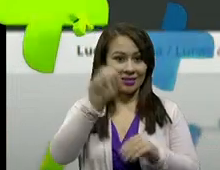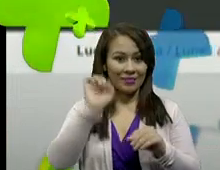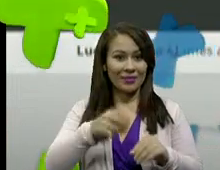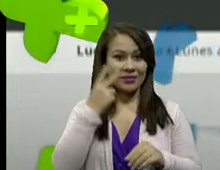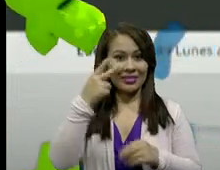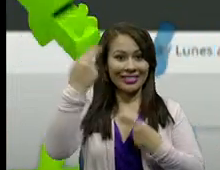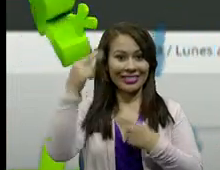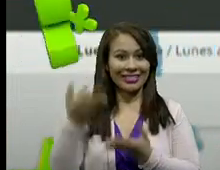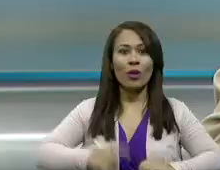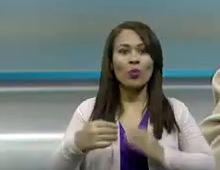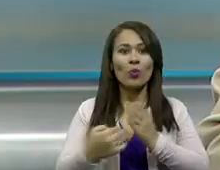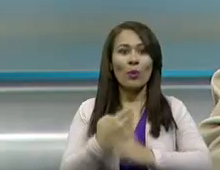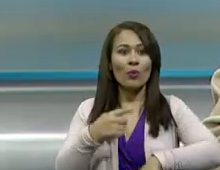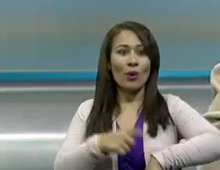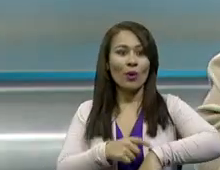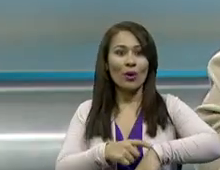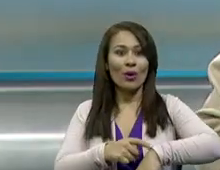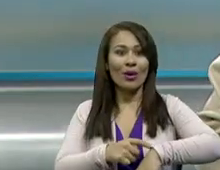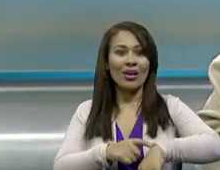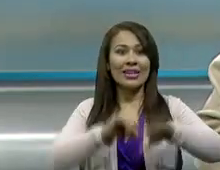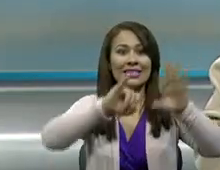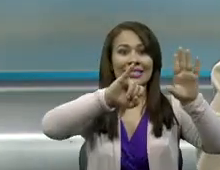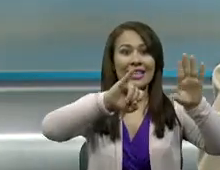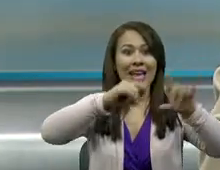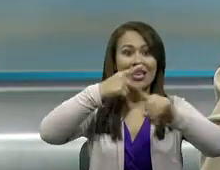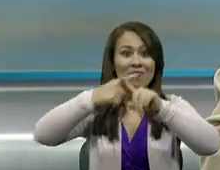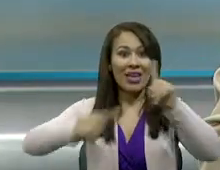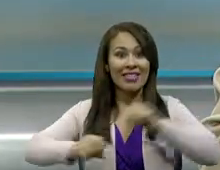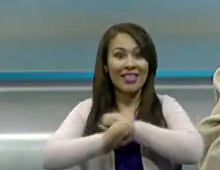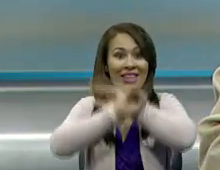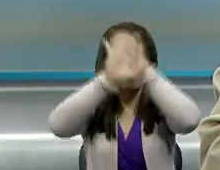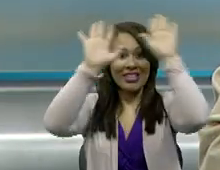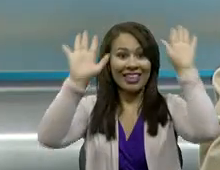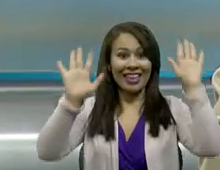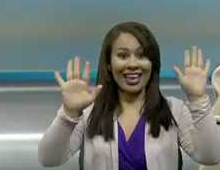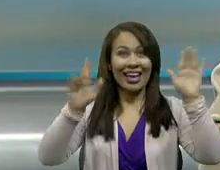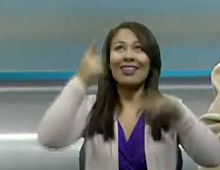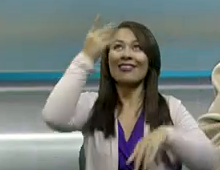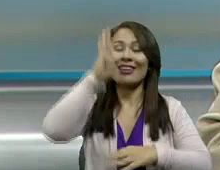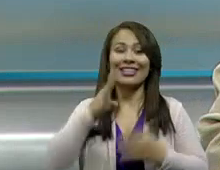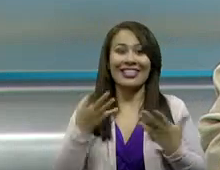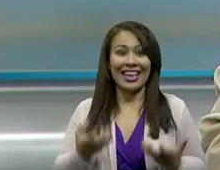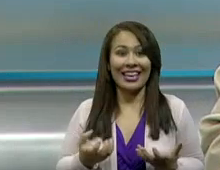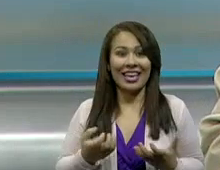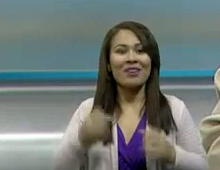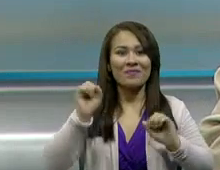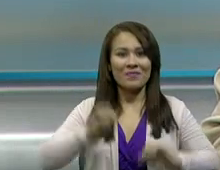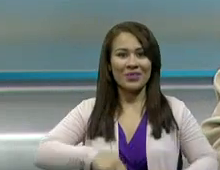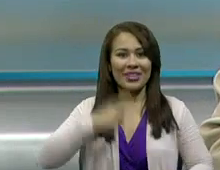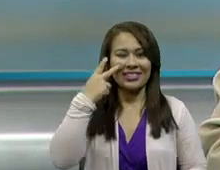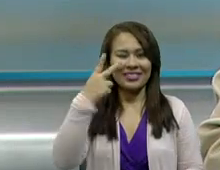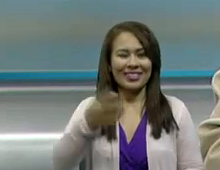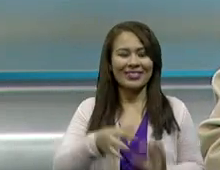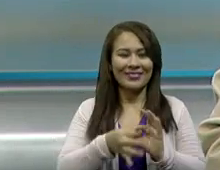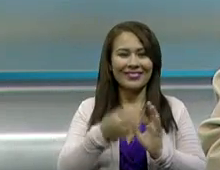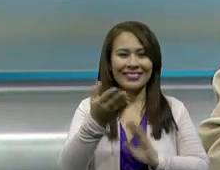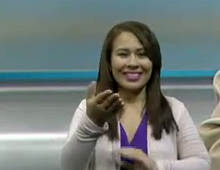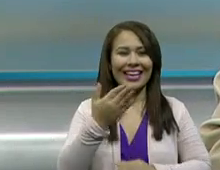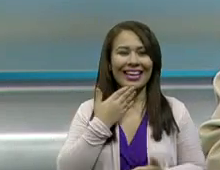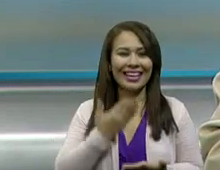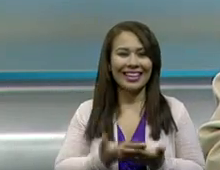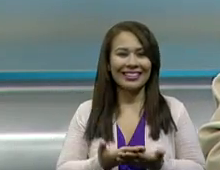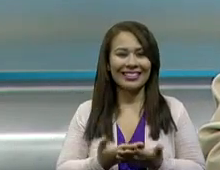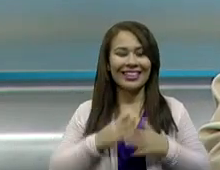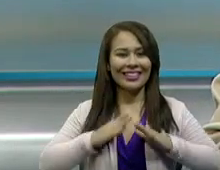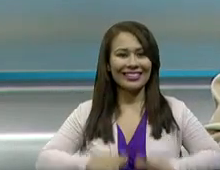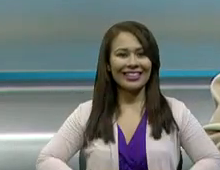www.rts.com.es. RTS 6:30 de la mañana. Si Dios lo permite, estaremos nuevamente junto a ustedes. Gracias,